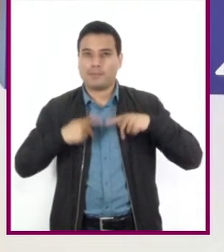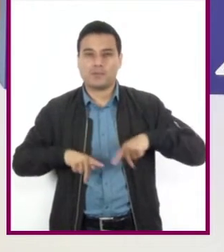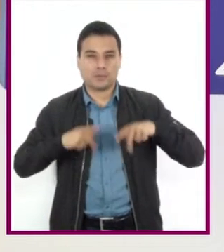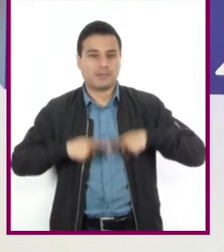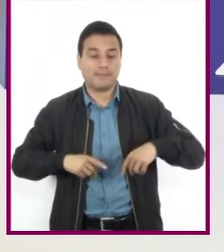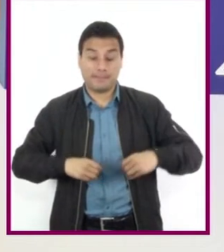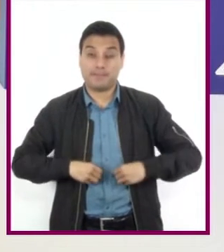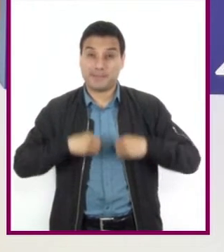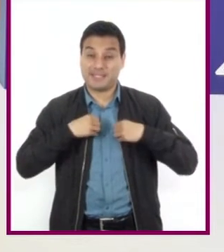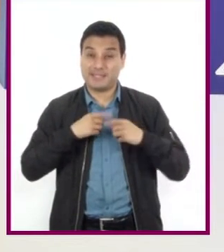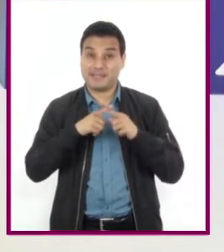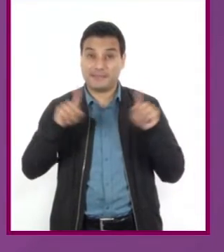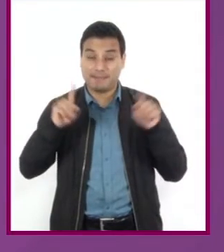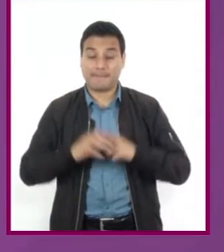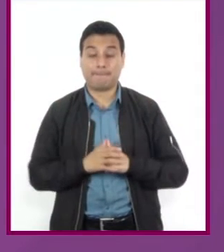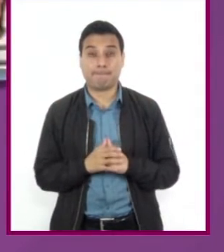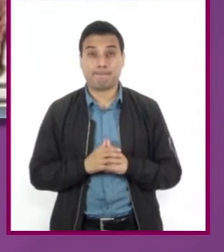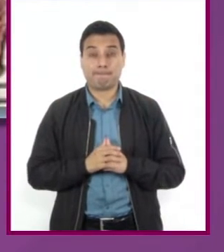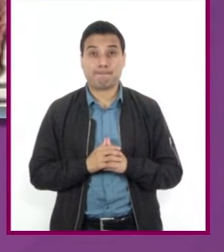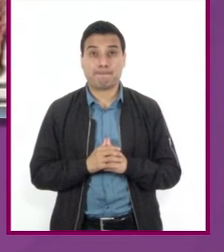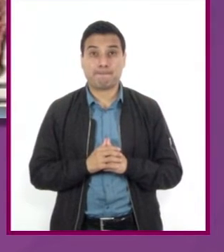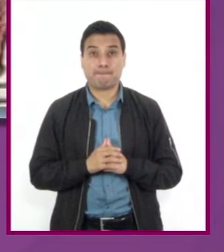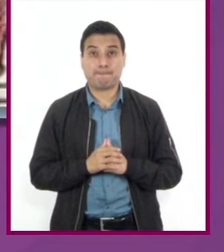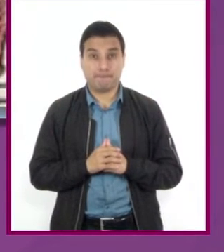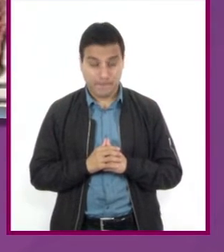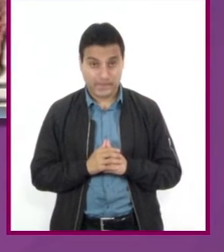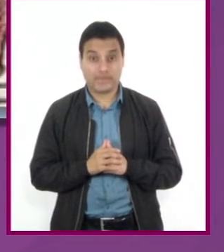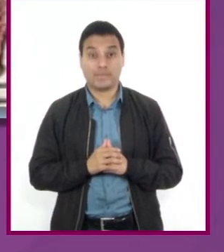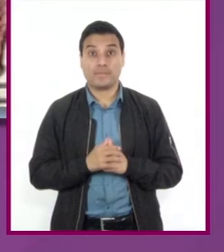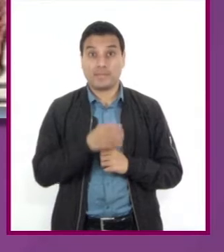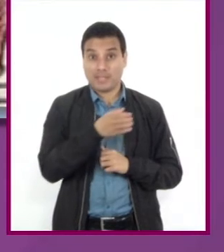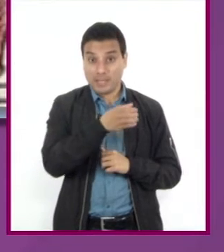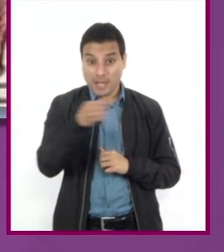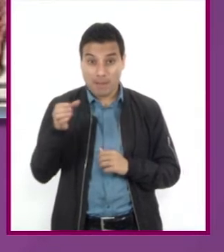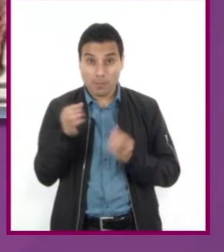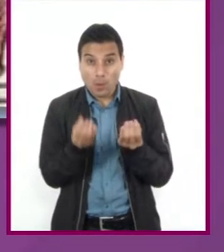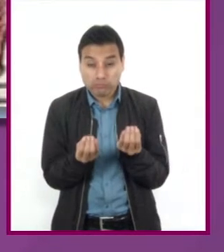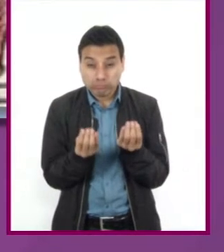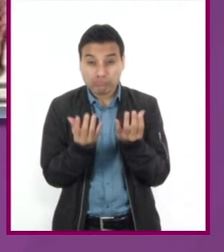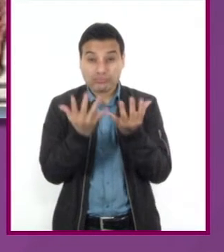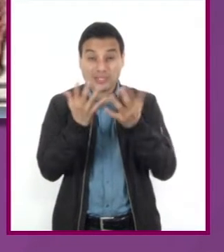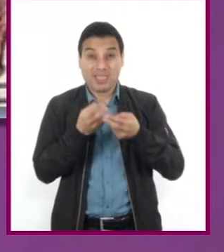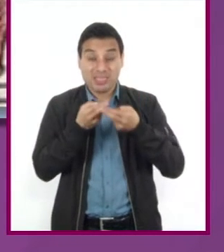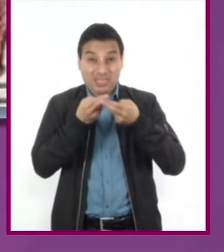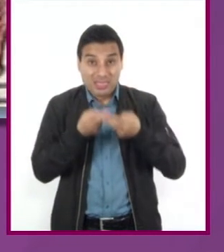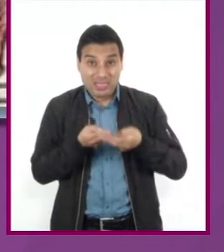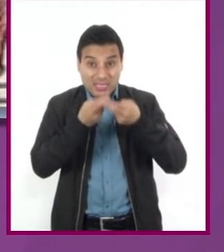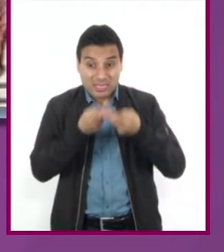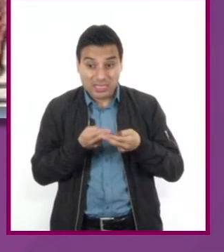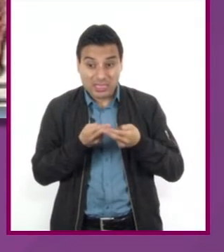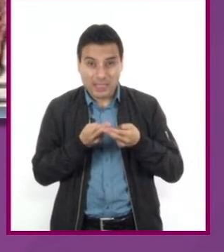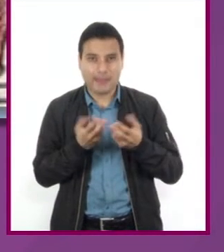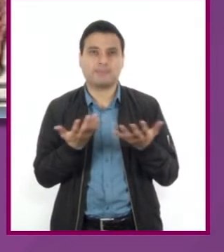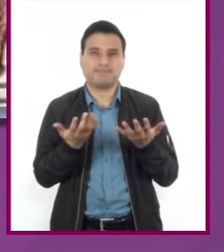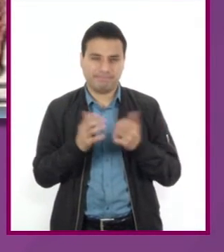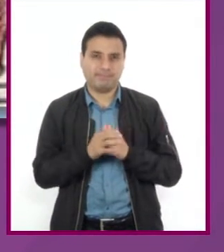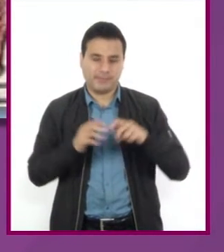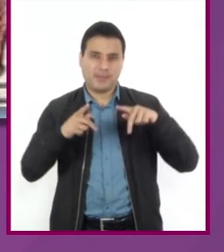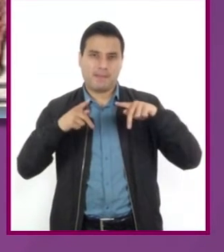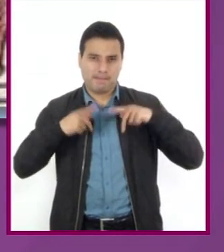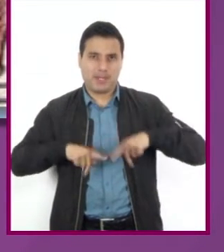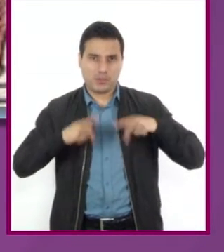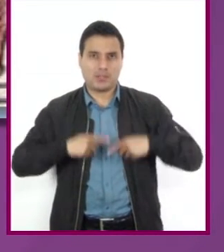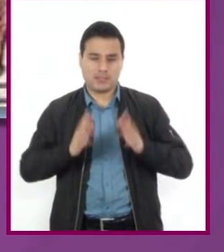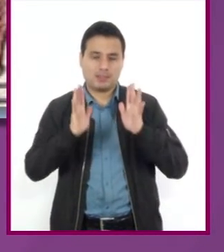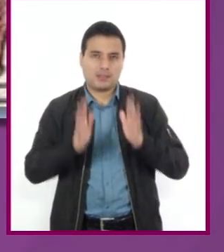los antiguos pueblos indígenas. Al poder obtener buena parte de su alimento a través de la agricultura, los primeros